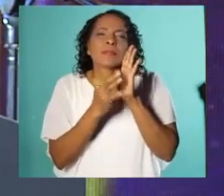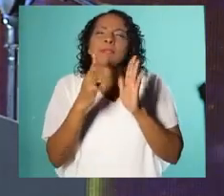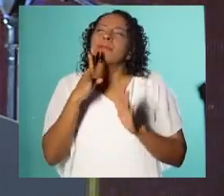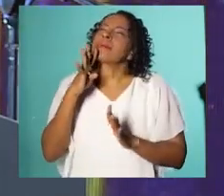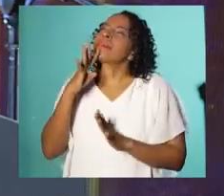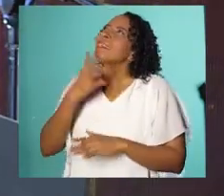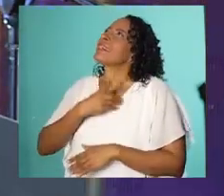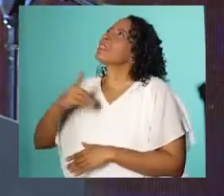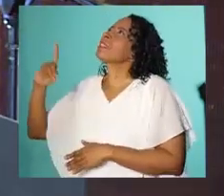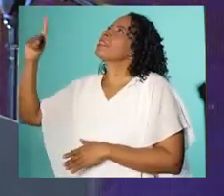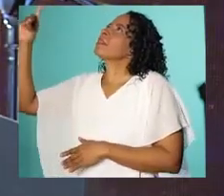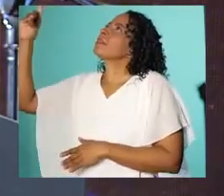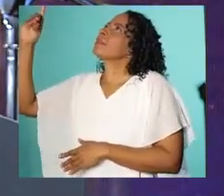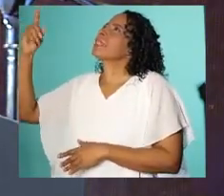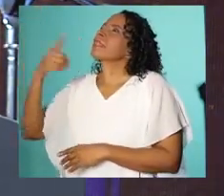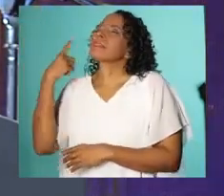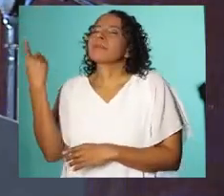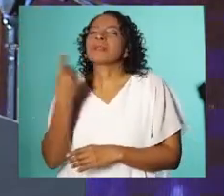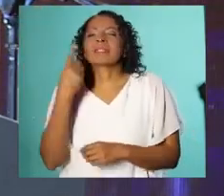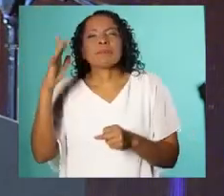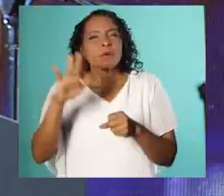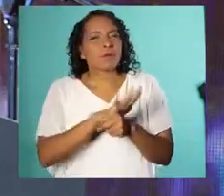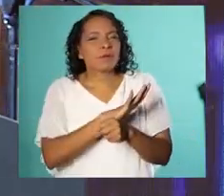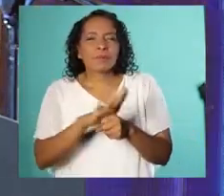que le pudiéramos hablar, y por estar tan ocupados